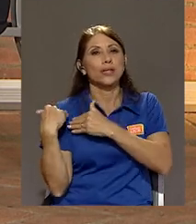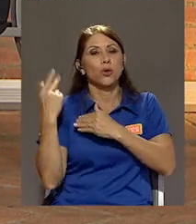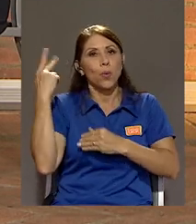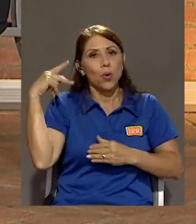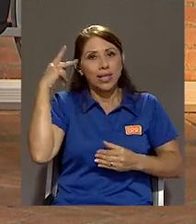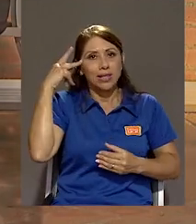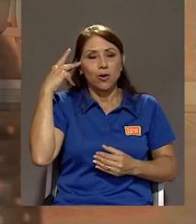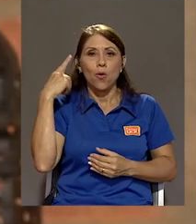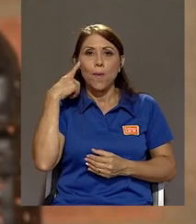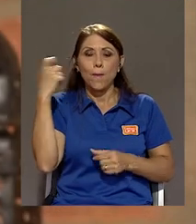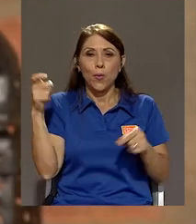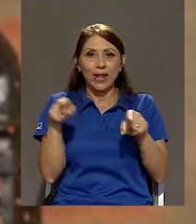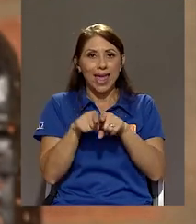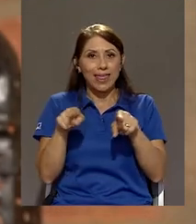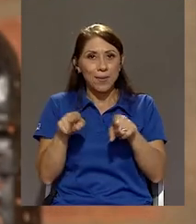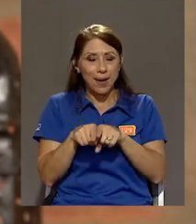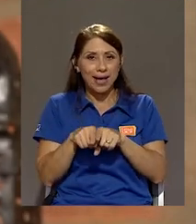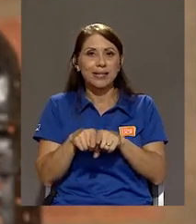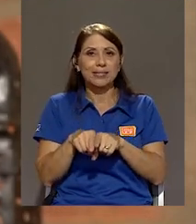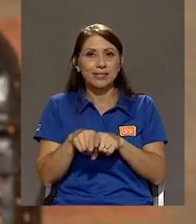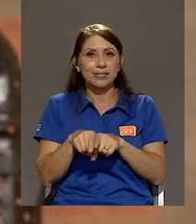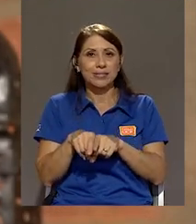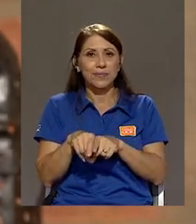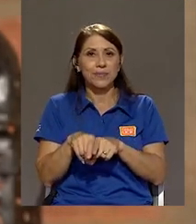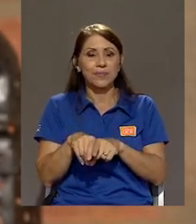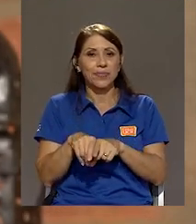porque además han sido